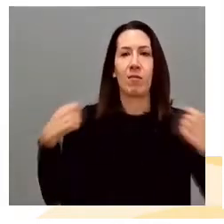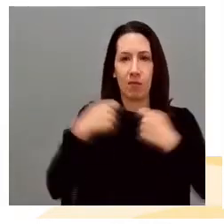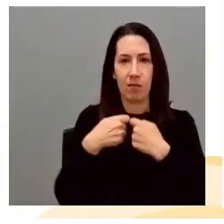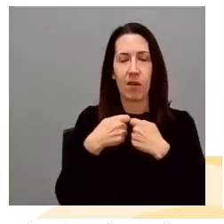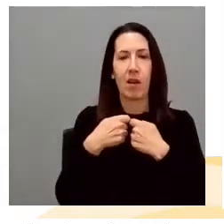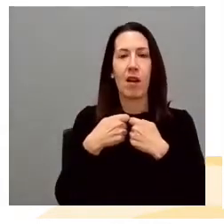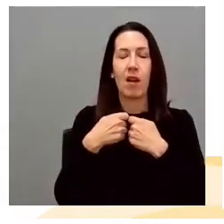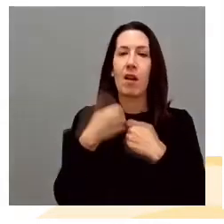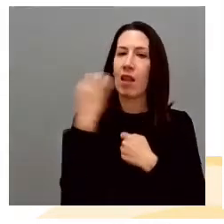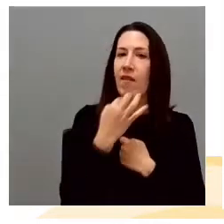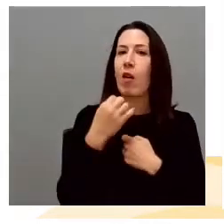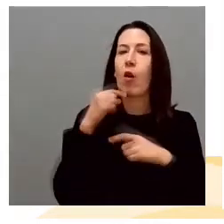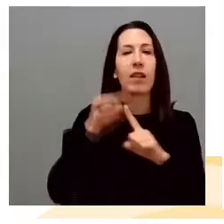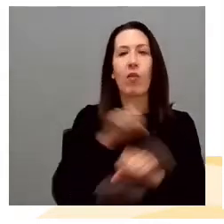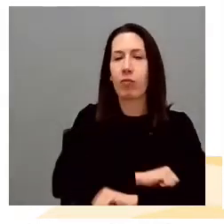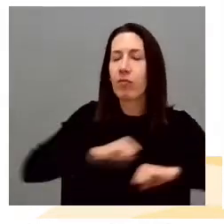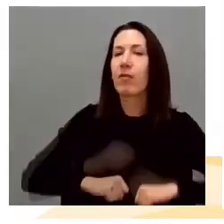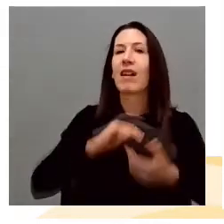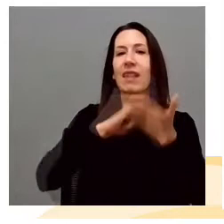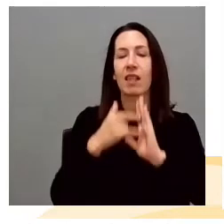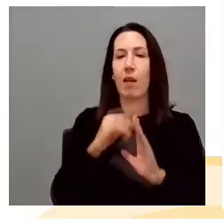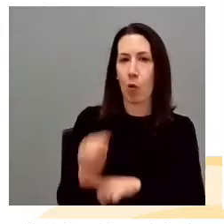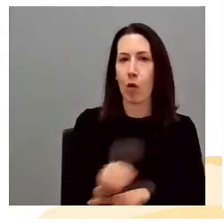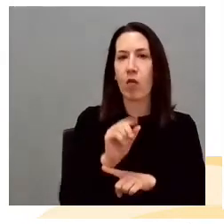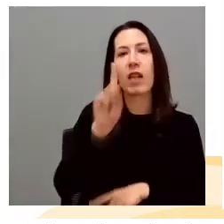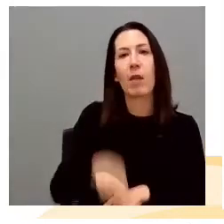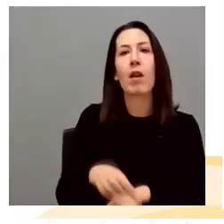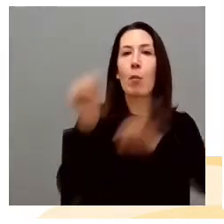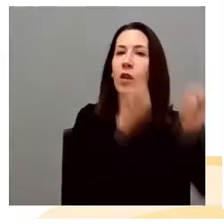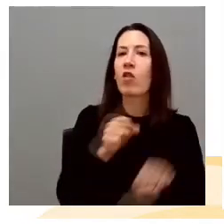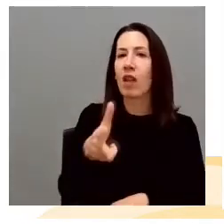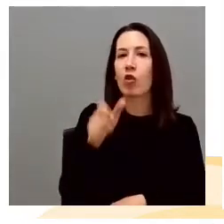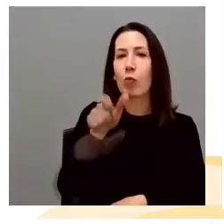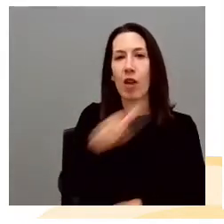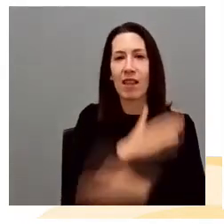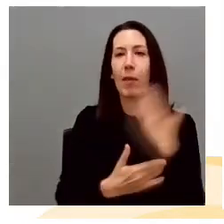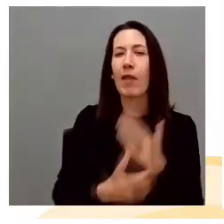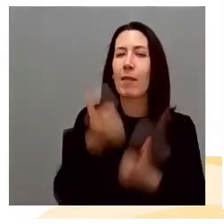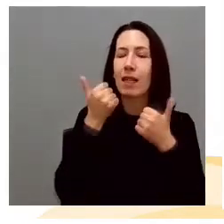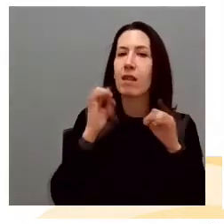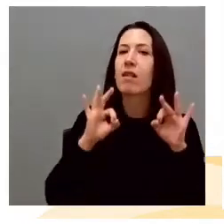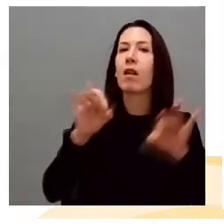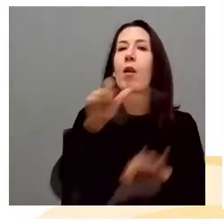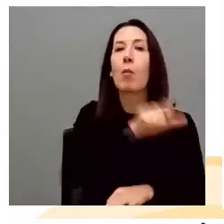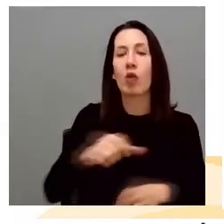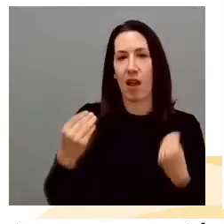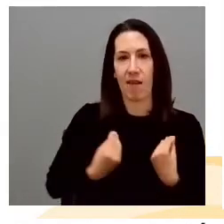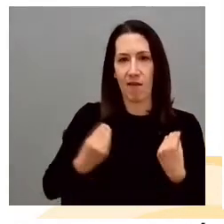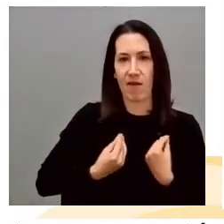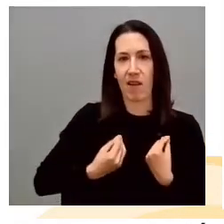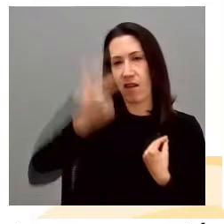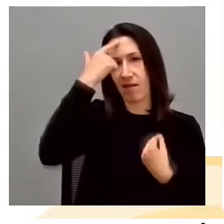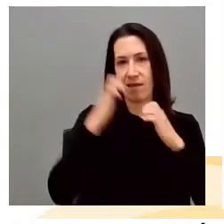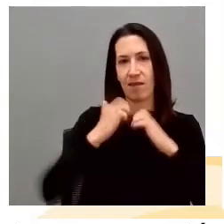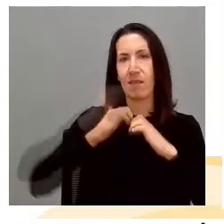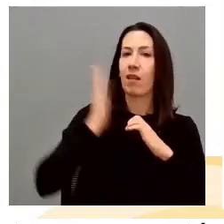de cuidados, la promoción de los derechos de las personas con discapacidad y, en concreto, de las que viven con parálisis cerebral y